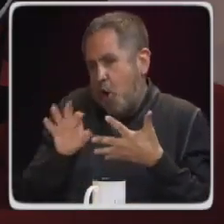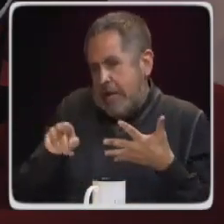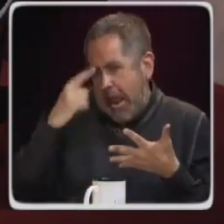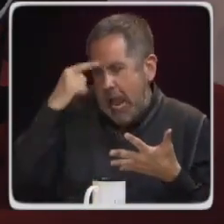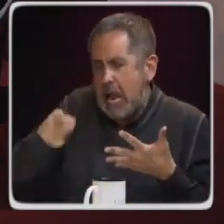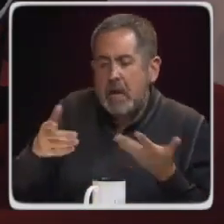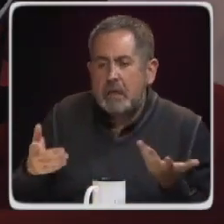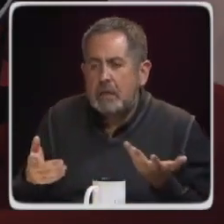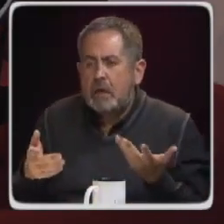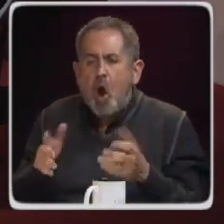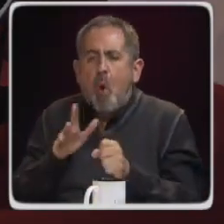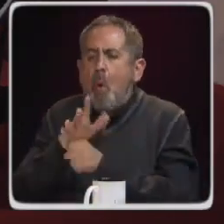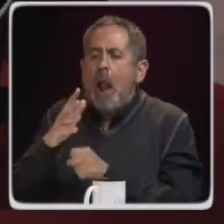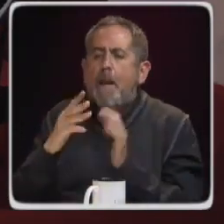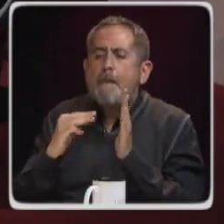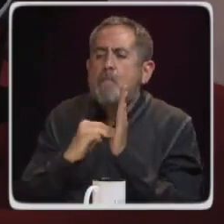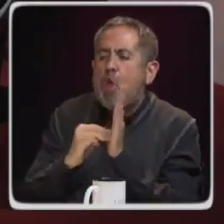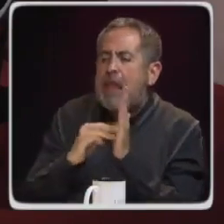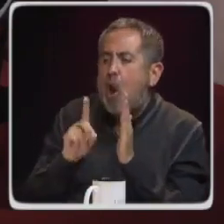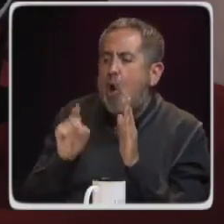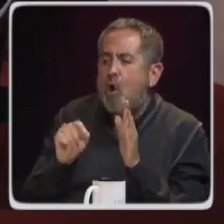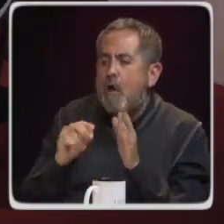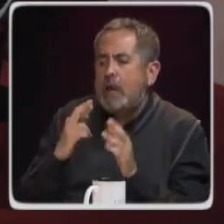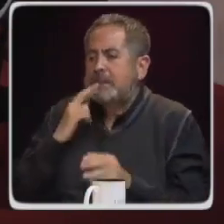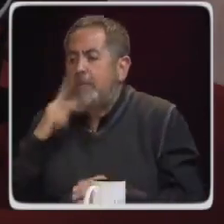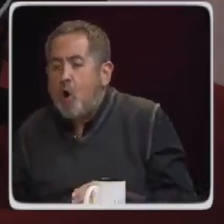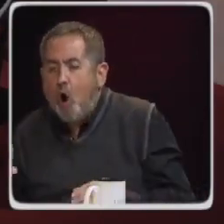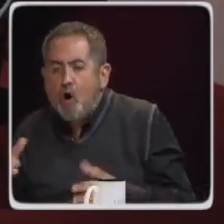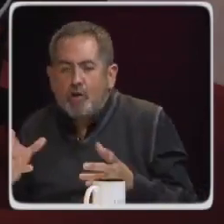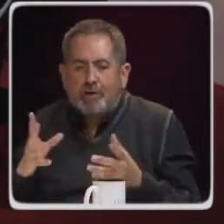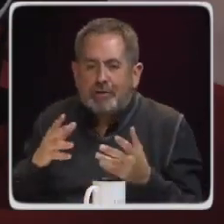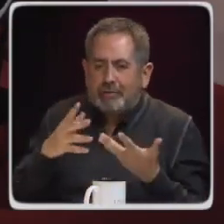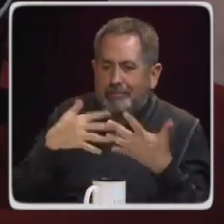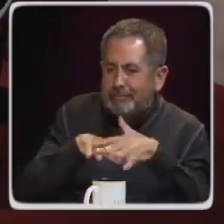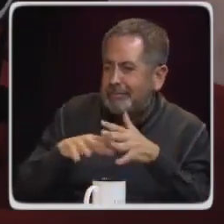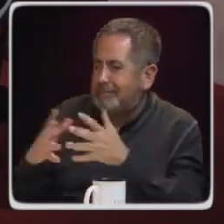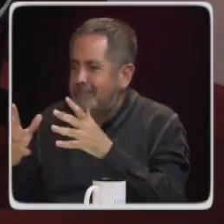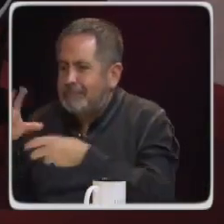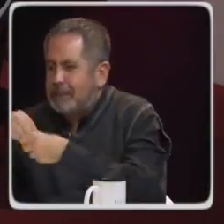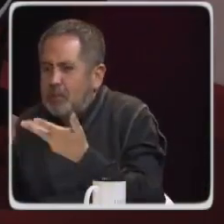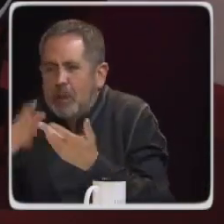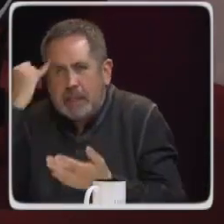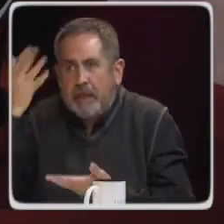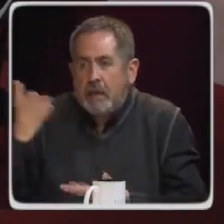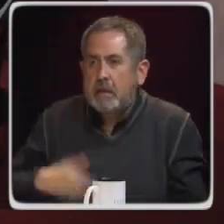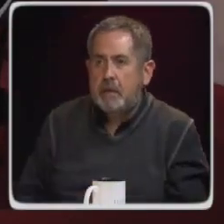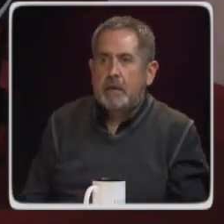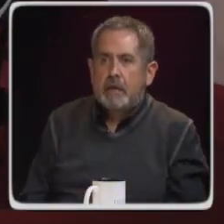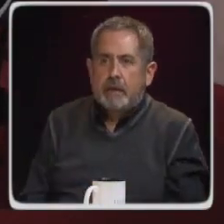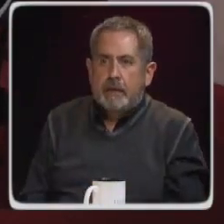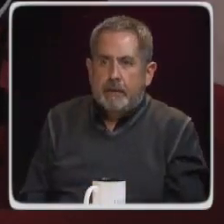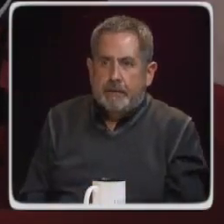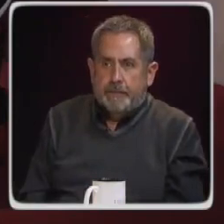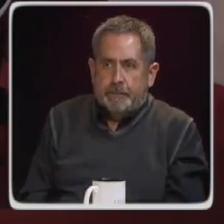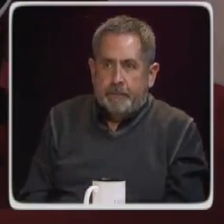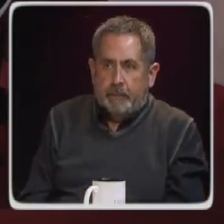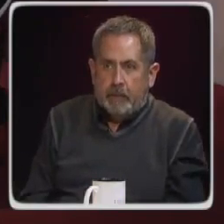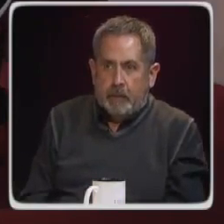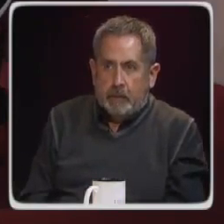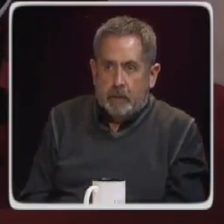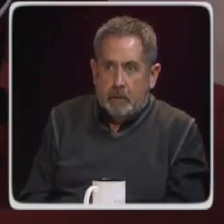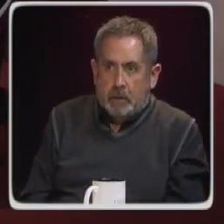con discapacidad necesitan. Entonces, creo que son grandes luchadores de sus intereses y los ponen a la mesa, y lo que hace